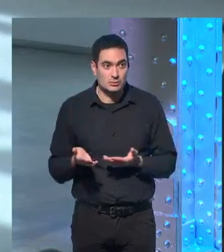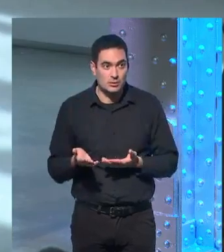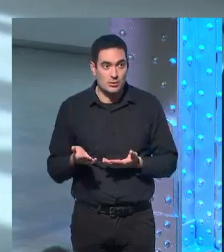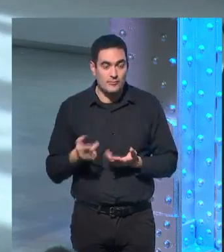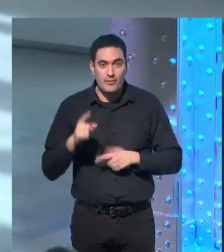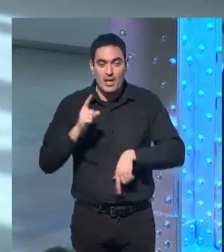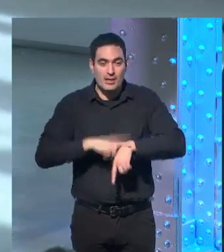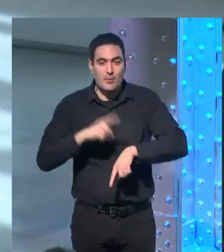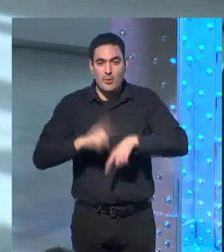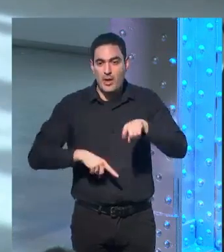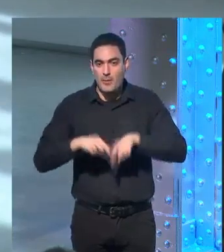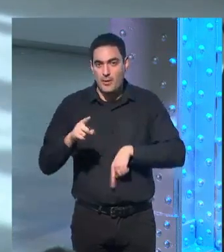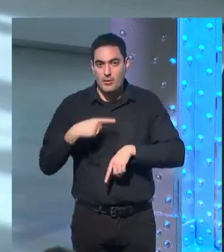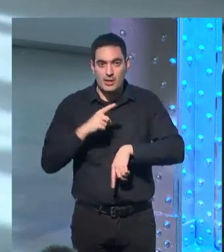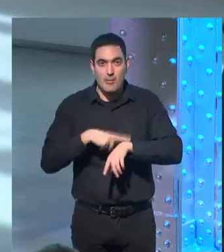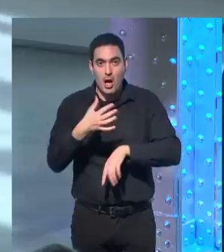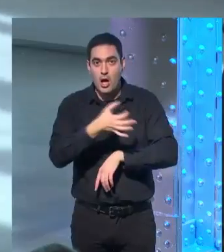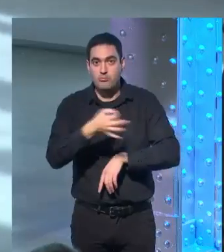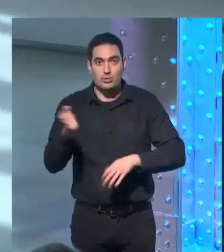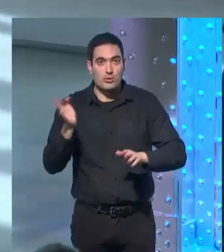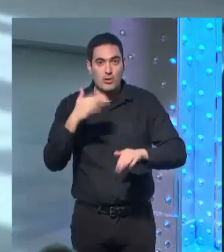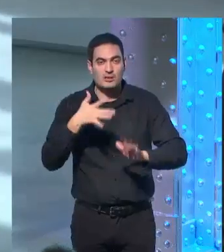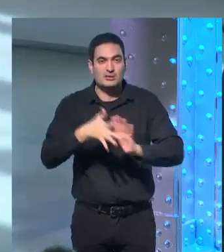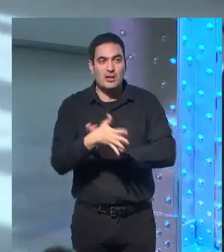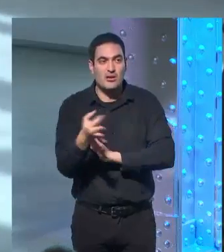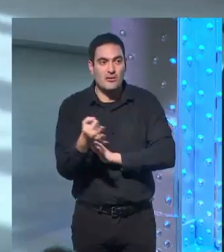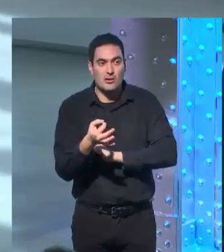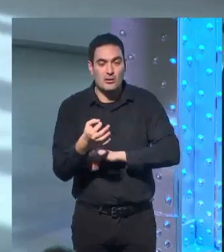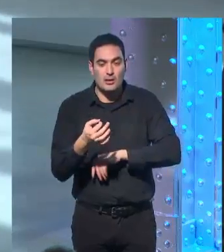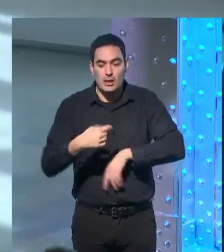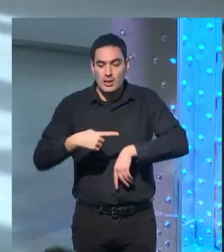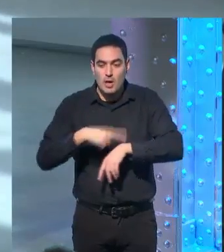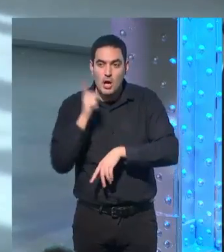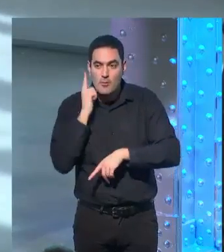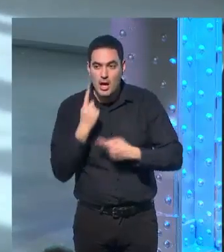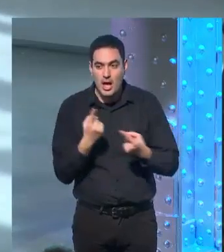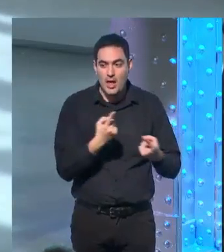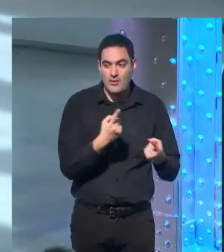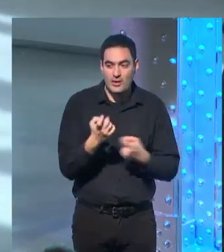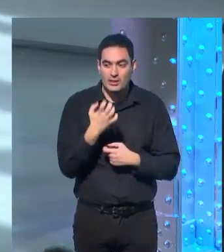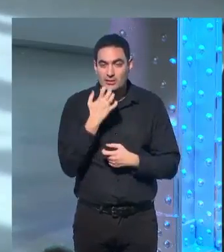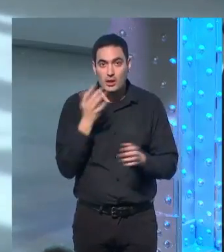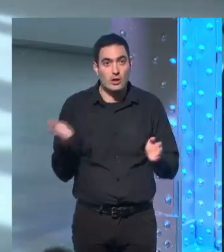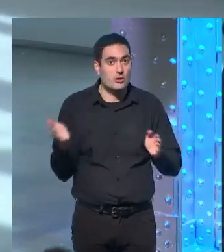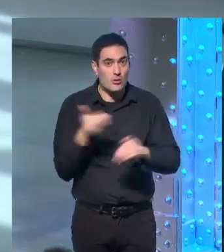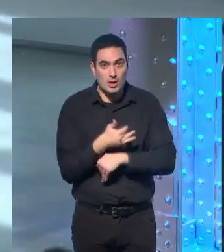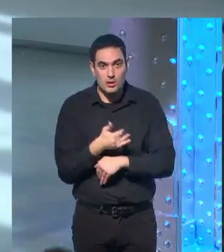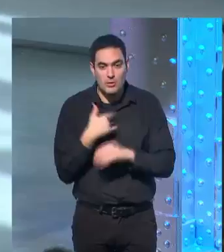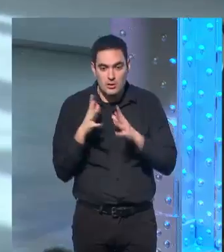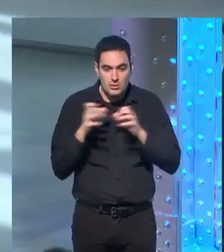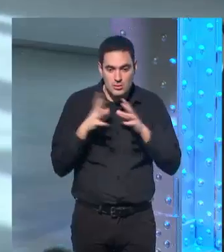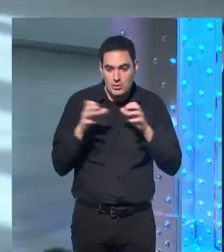del tiempo, porque no hay un tiempo exacto, es el que necesita el móvil, que si no lo tiene está